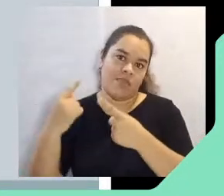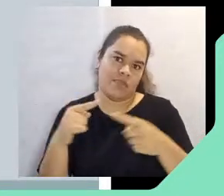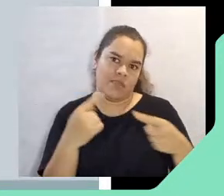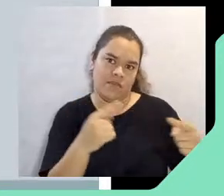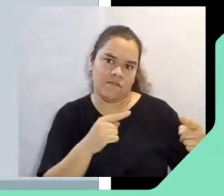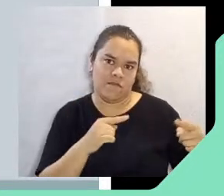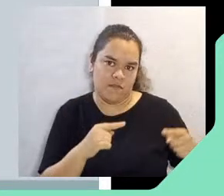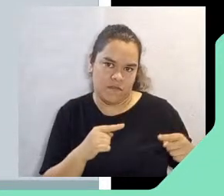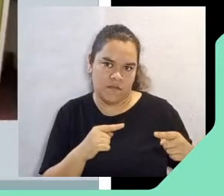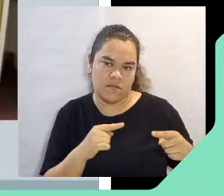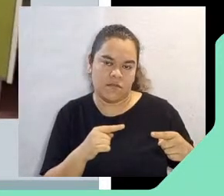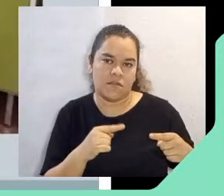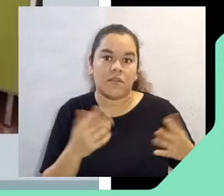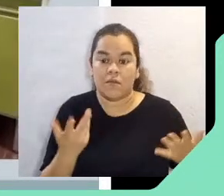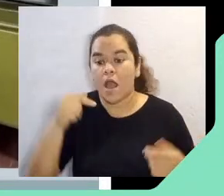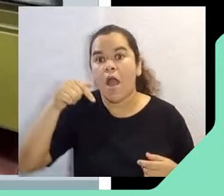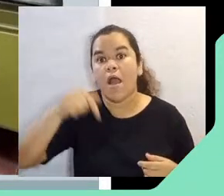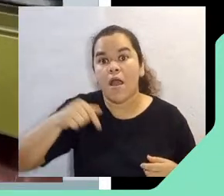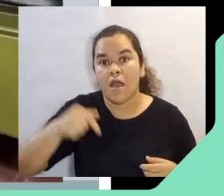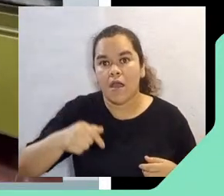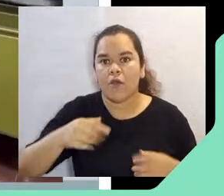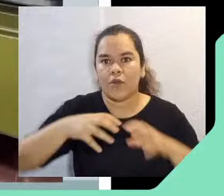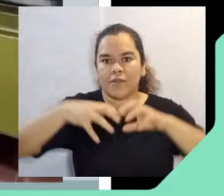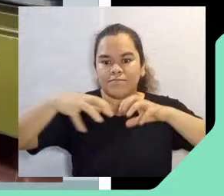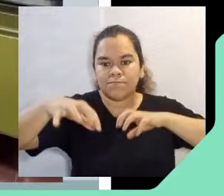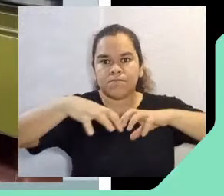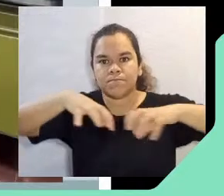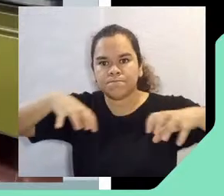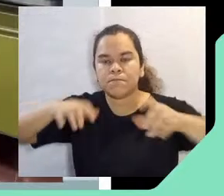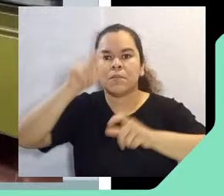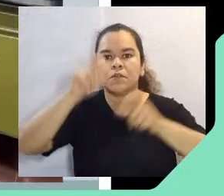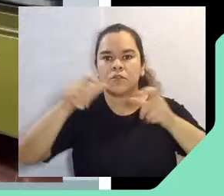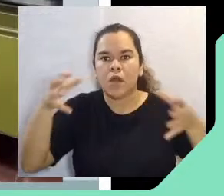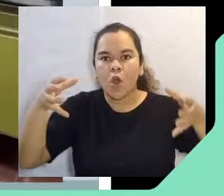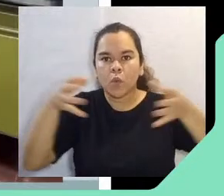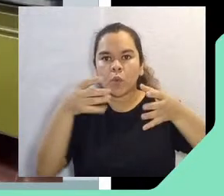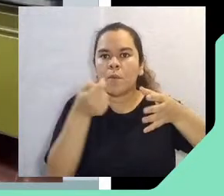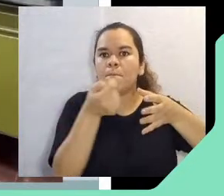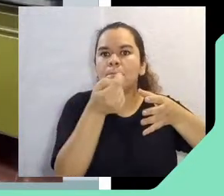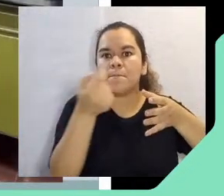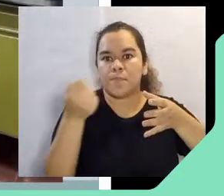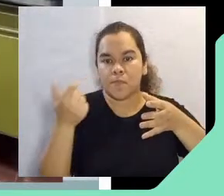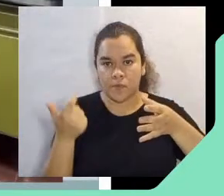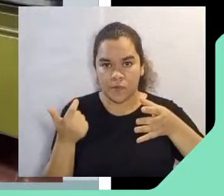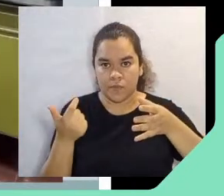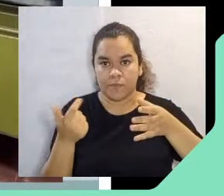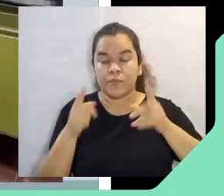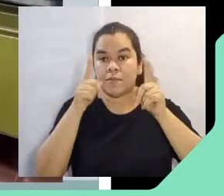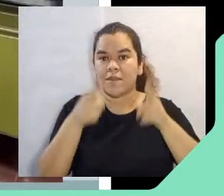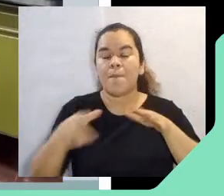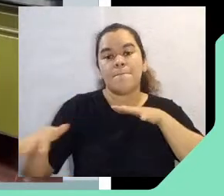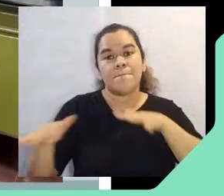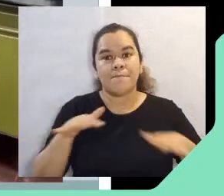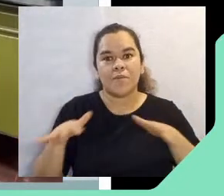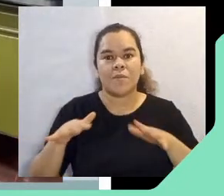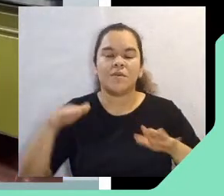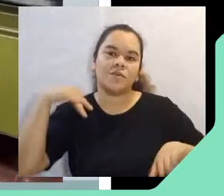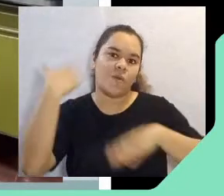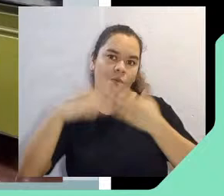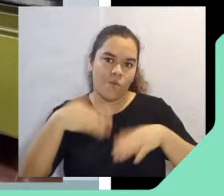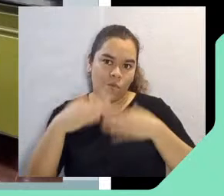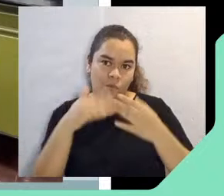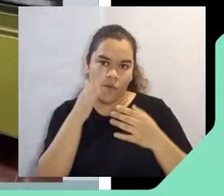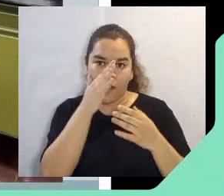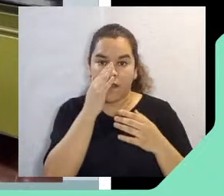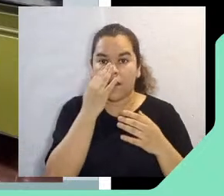de microscopios. Hoy en día se trabaja por aforo. Tenemos, digamos, momentos lúdicos dentro de las aulas, o